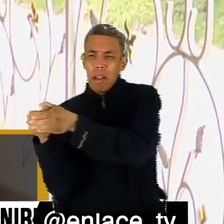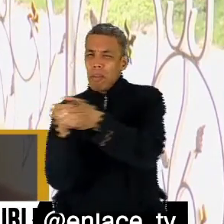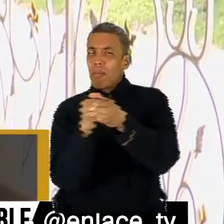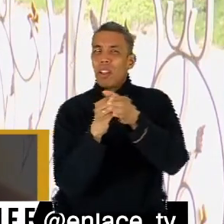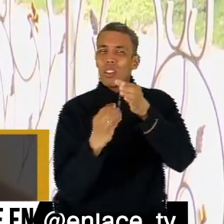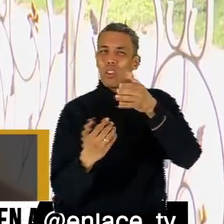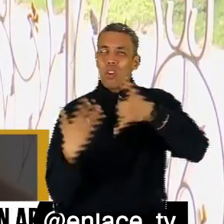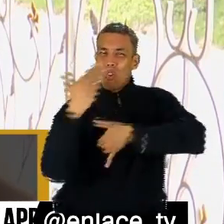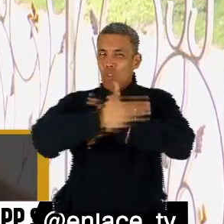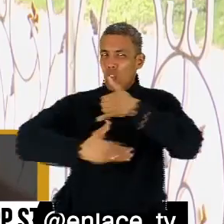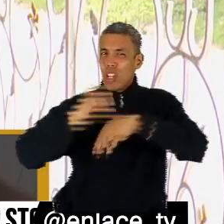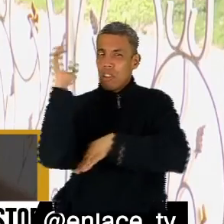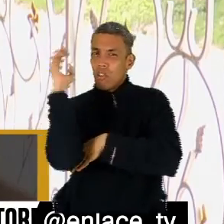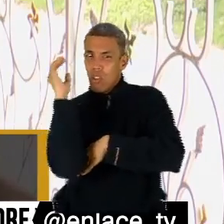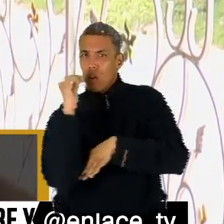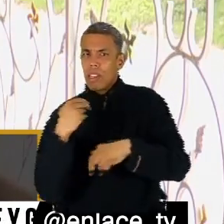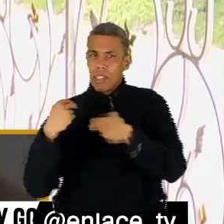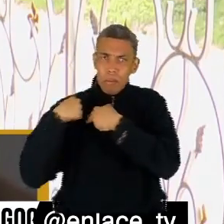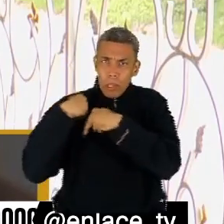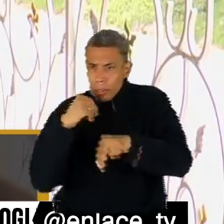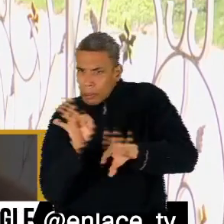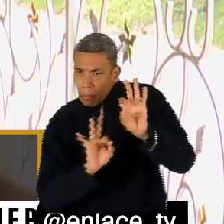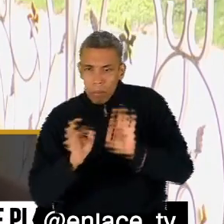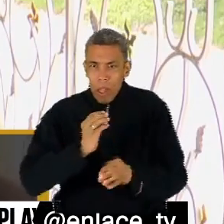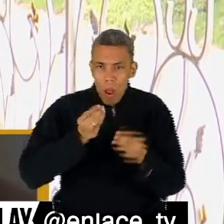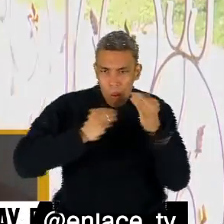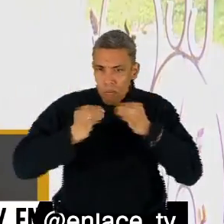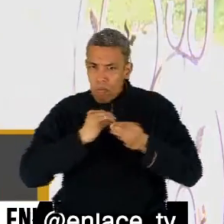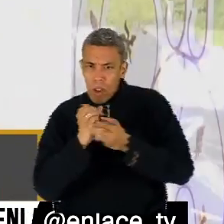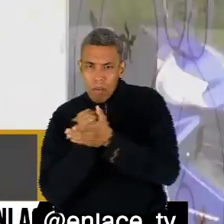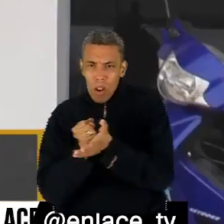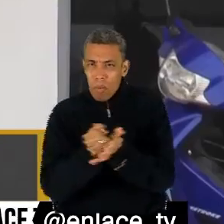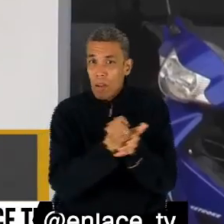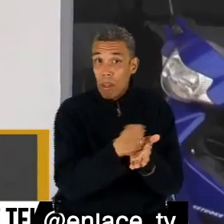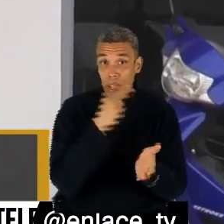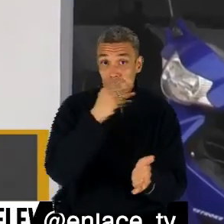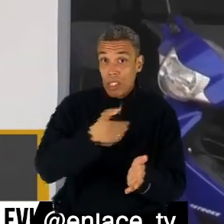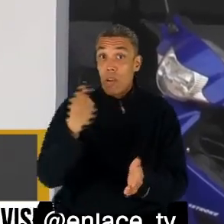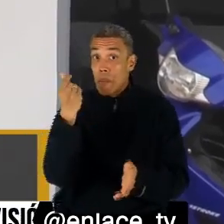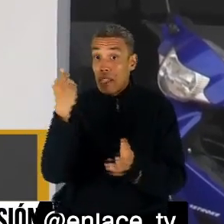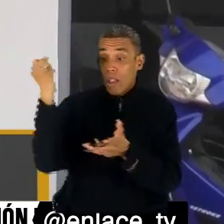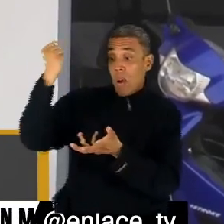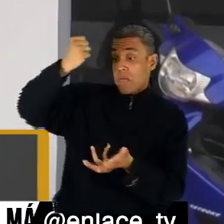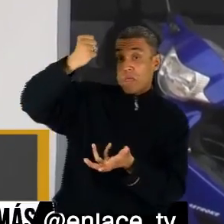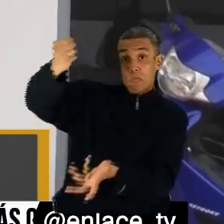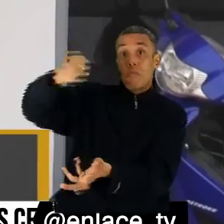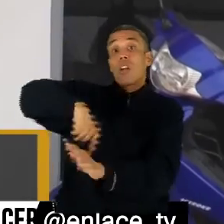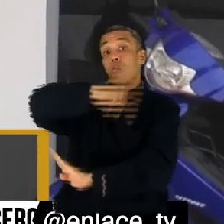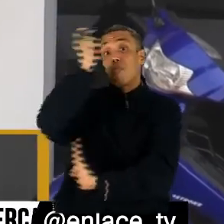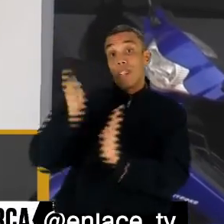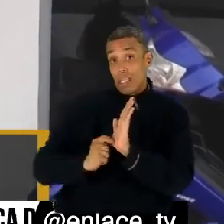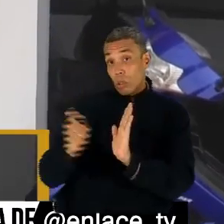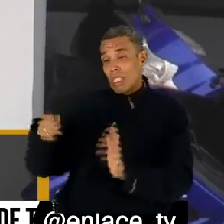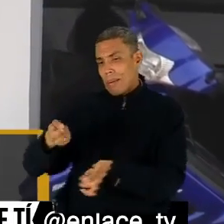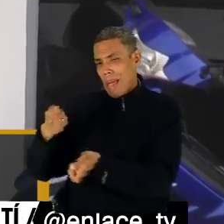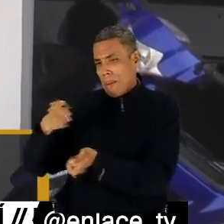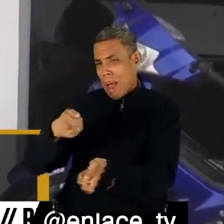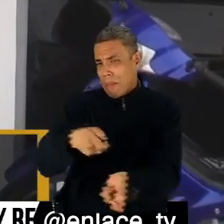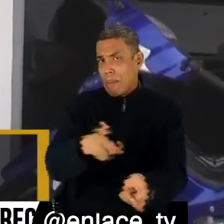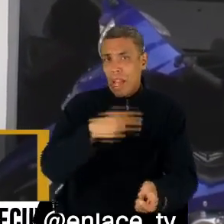en contratación para los niños, para que los recursos sean destinados. Sobre esta denuncia, Enlace Noticias llegó hasta